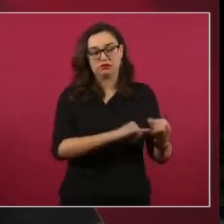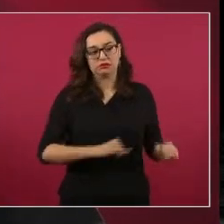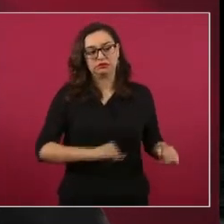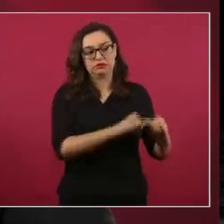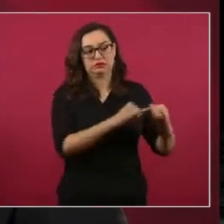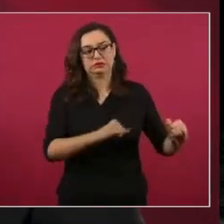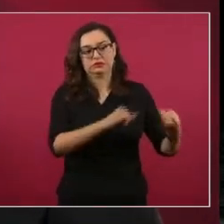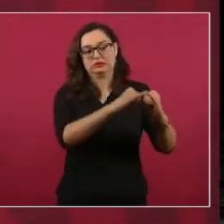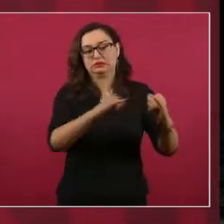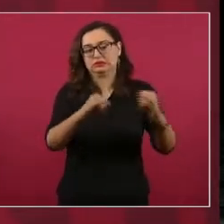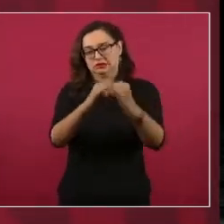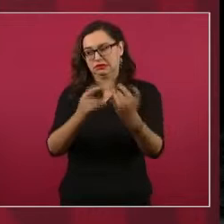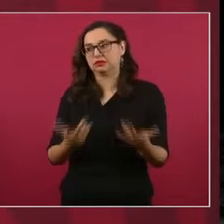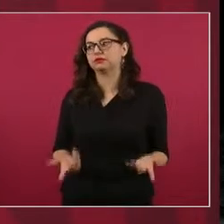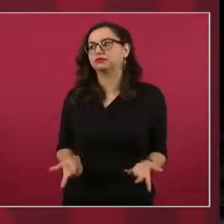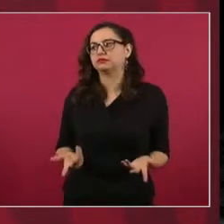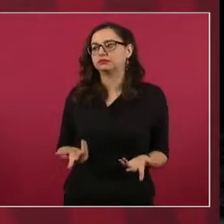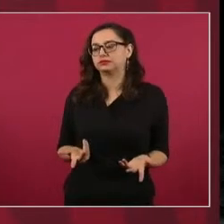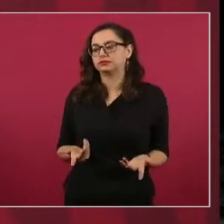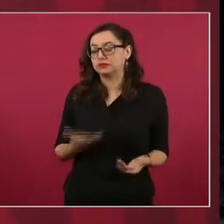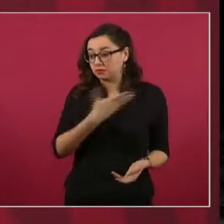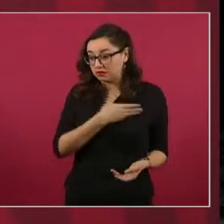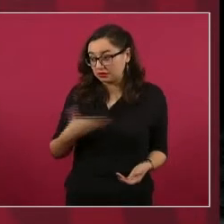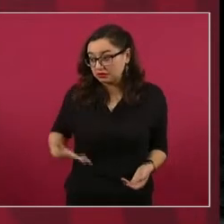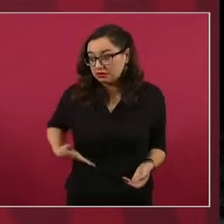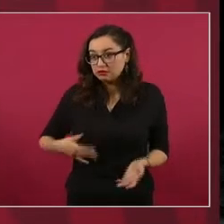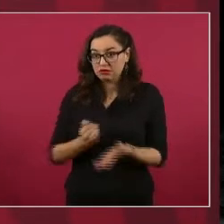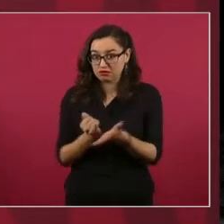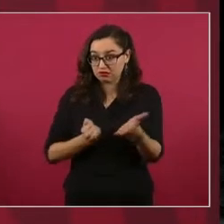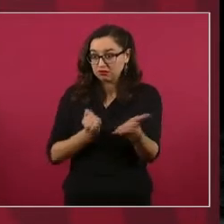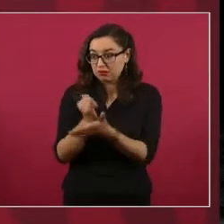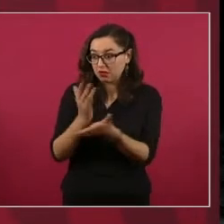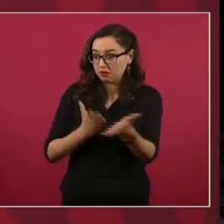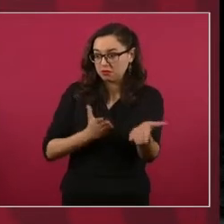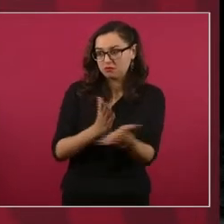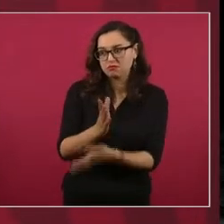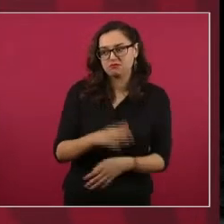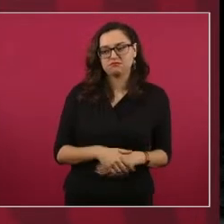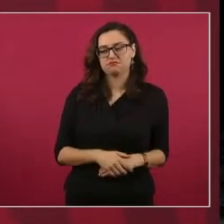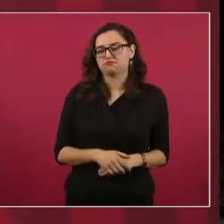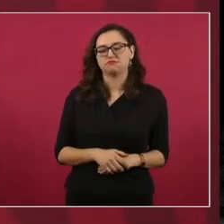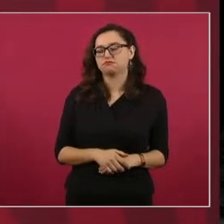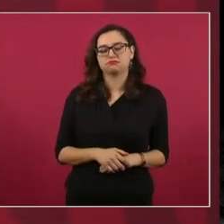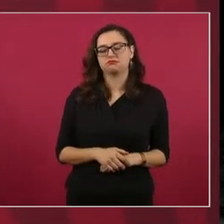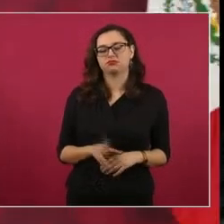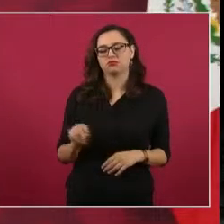no le vamos a dejar a pemex